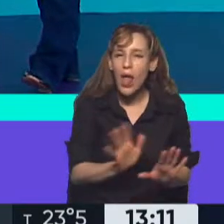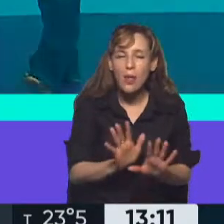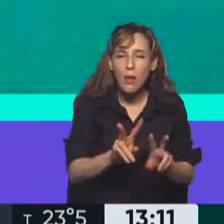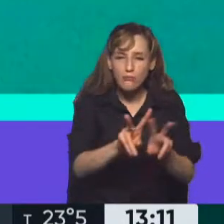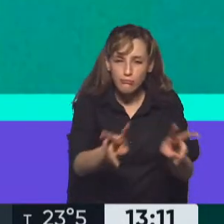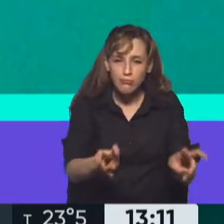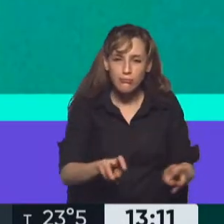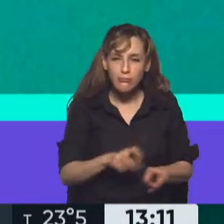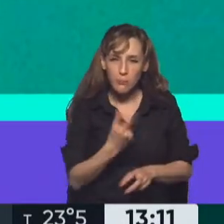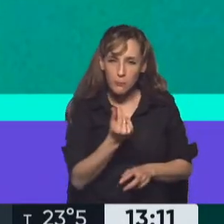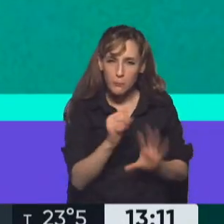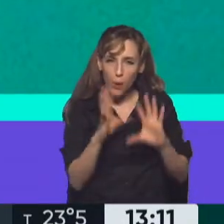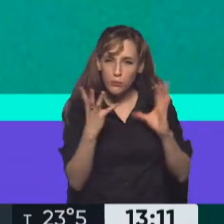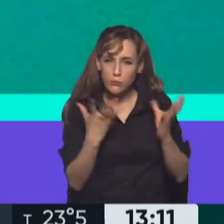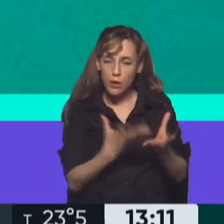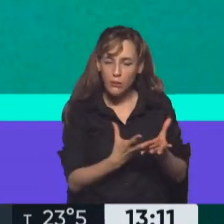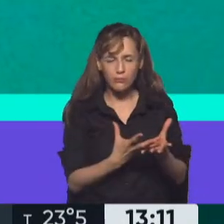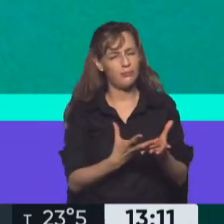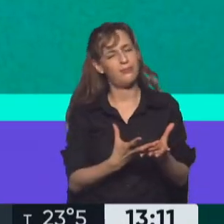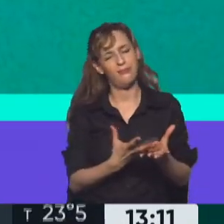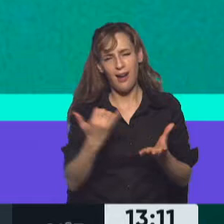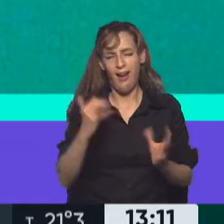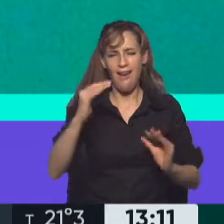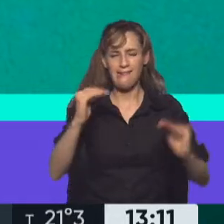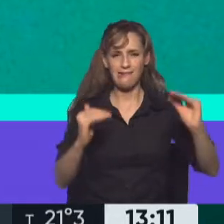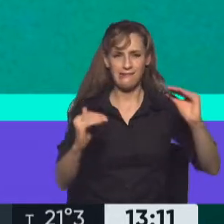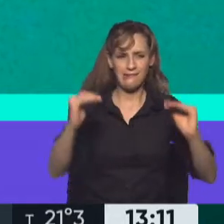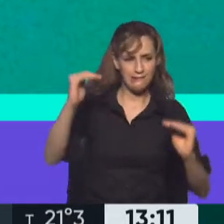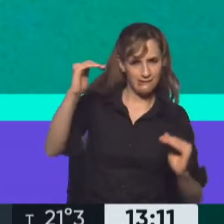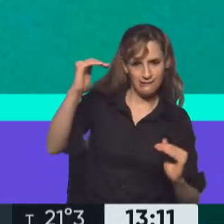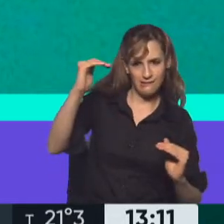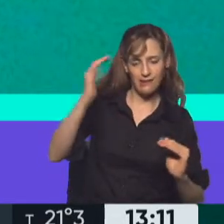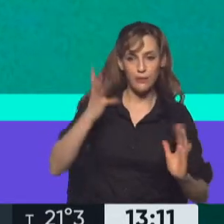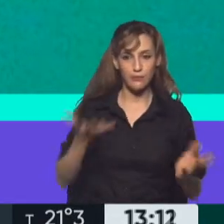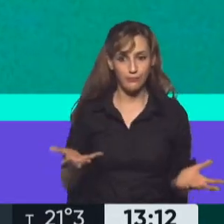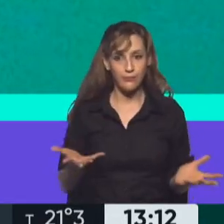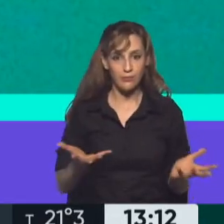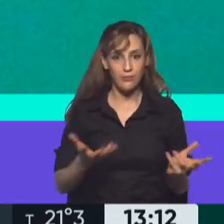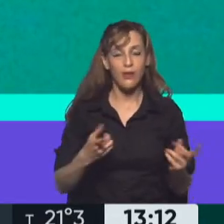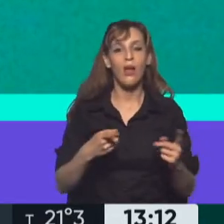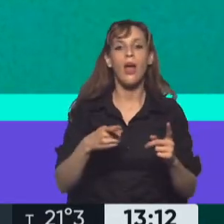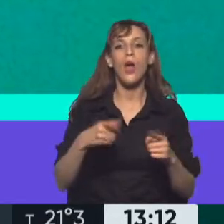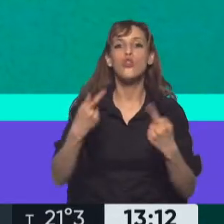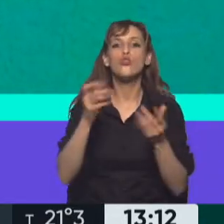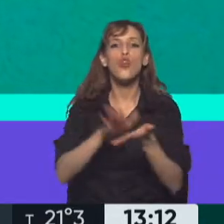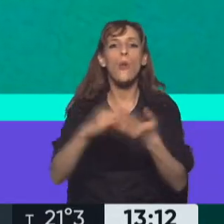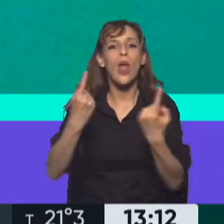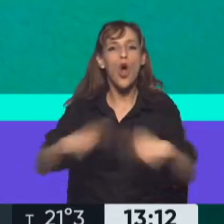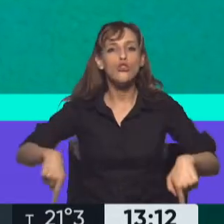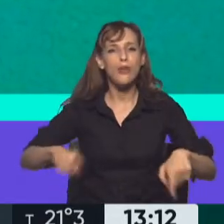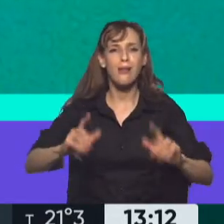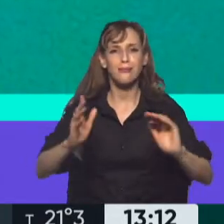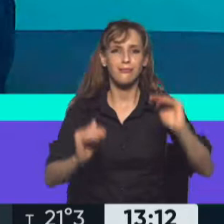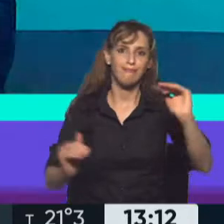sea, fíjense que la distribución en materia de ingresos es un poquito más flexible que la distribución en materia de bienes, de riqueza.